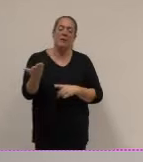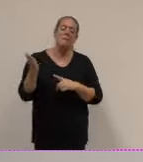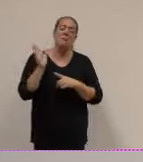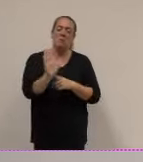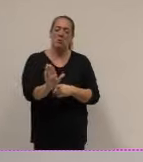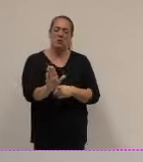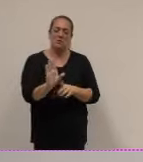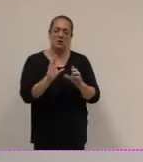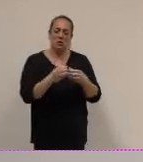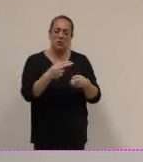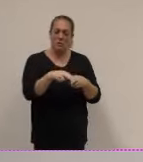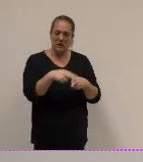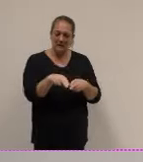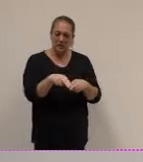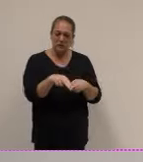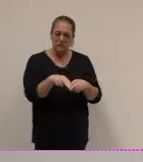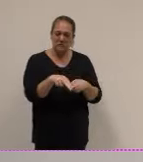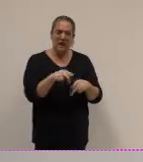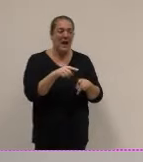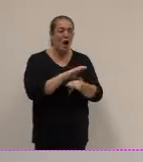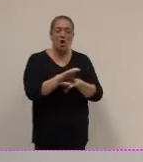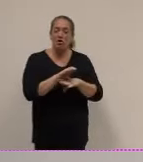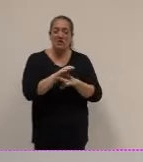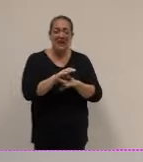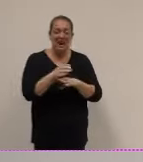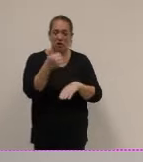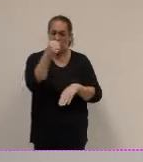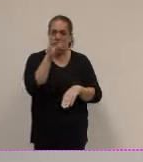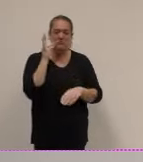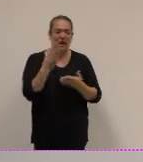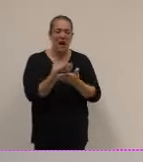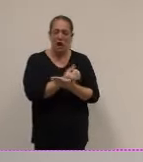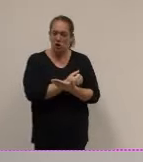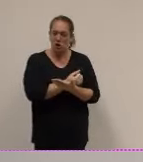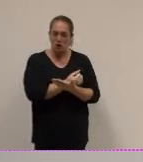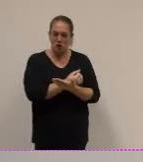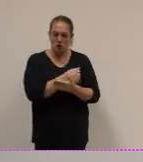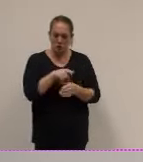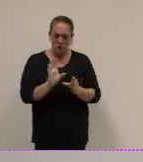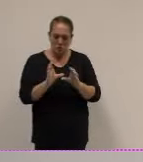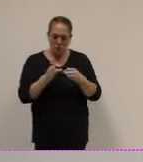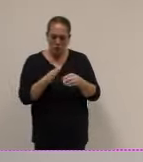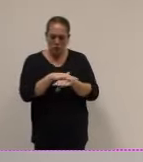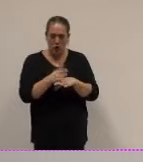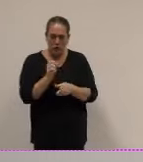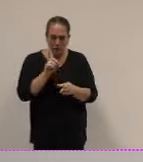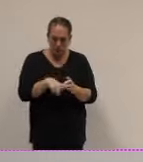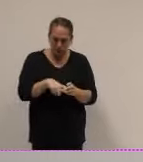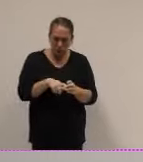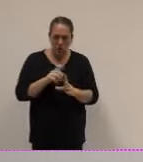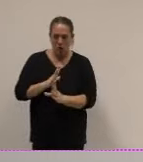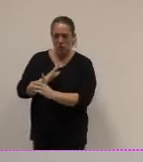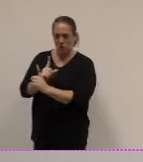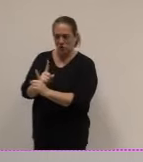diferentes grupos políticos, a todos los consejeros y consejeras que han formado parte del grupo de gobierno, de la